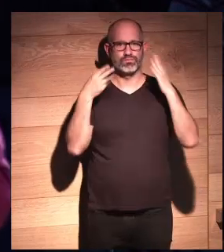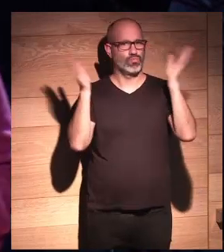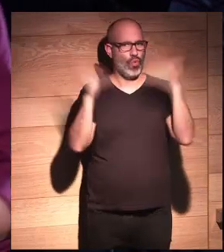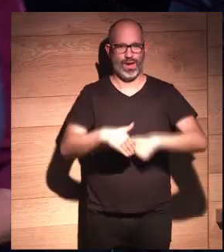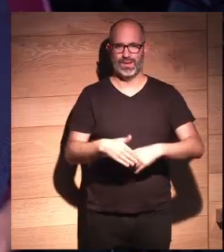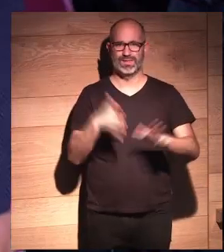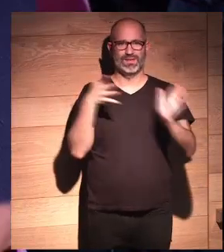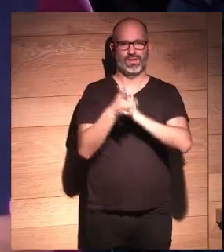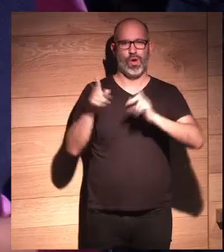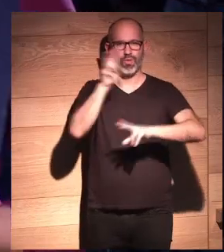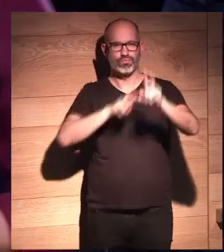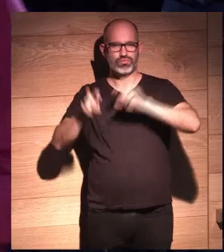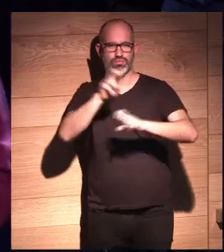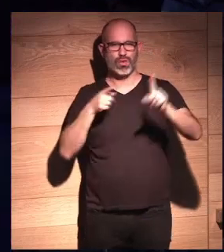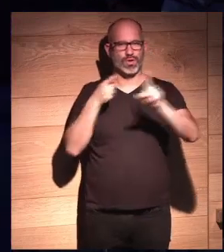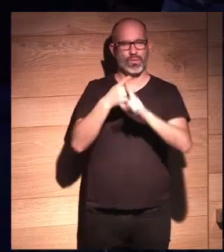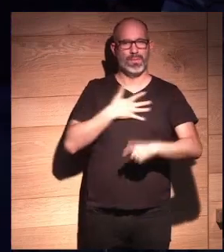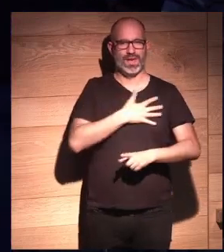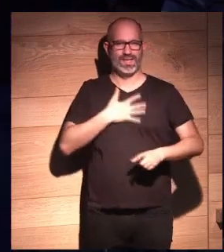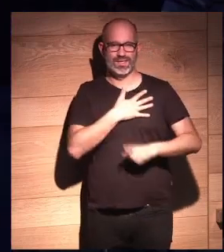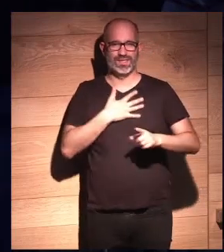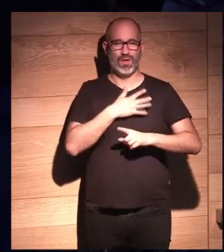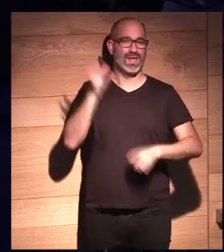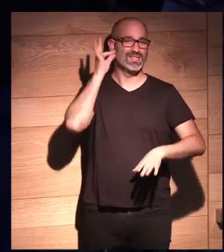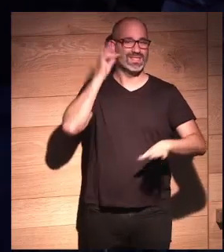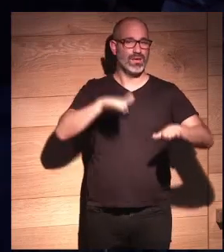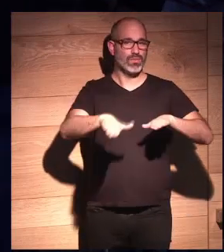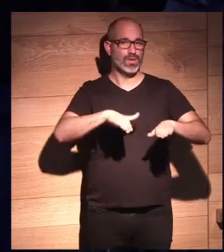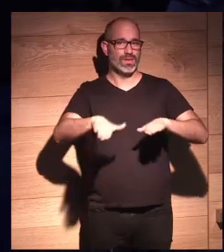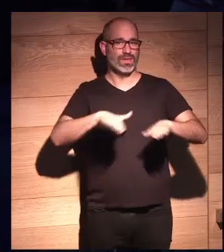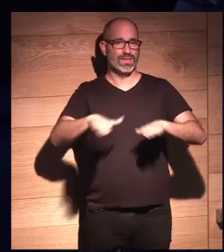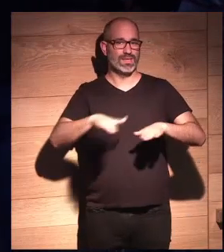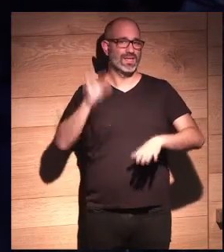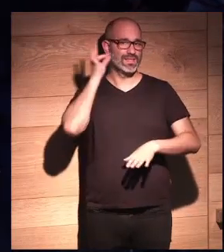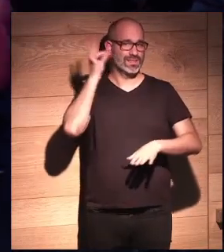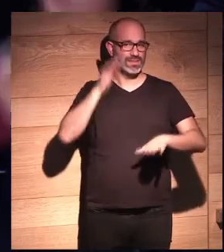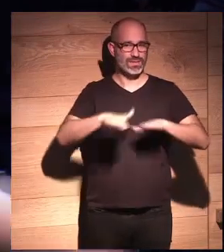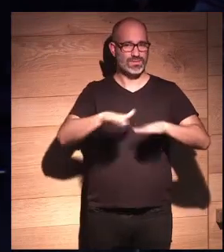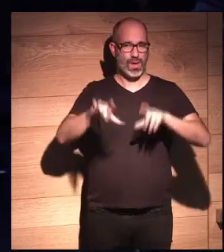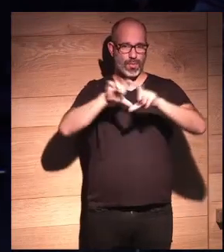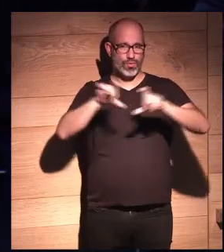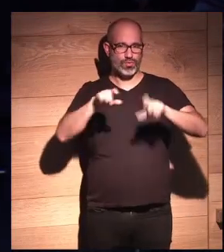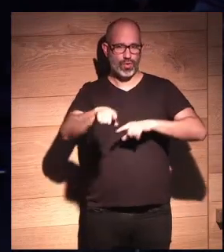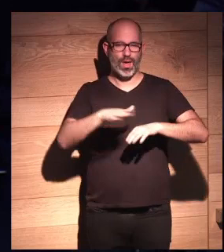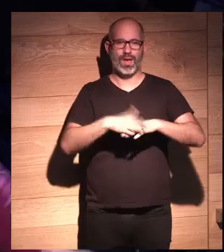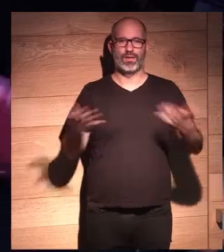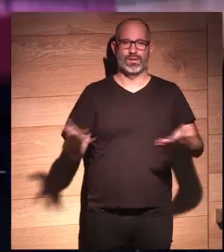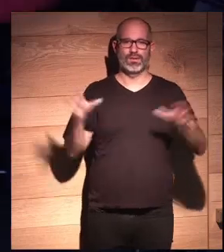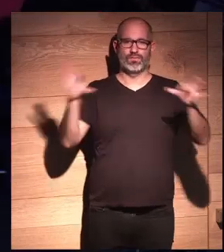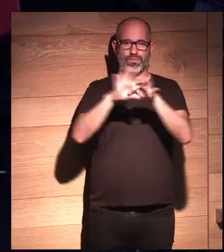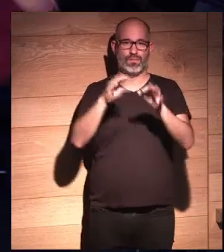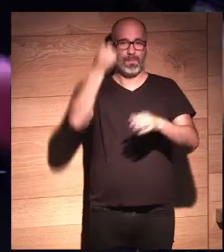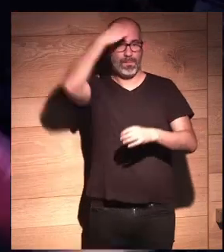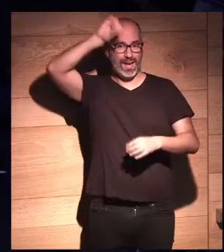la búsqueda constante del bienestar por parte de una DJ, una productora de DJ Tecno, y en una esfera techno-rave, ¿no? Muchos habréis estado en